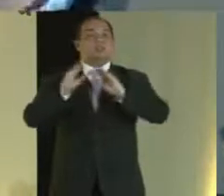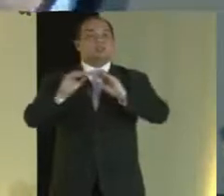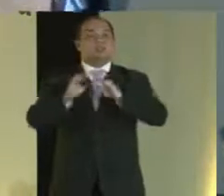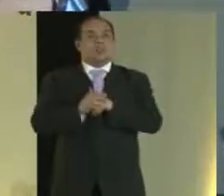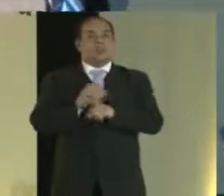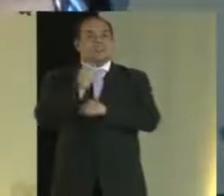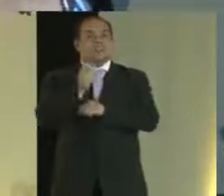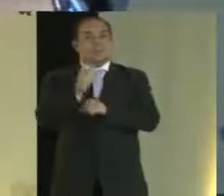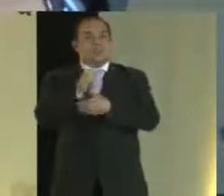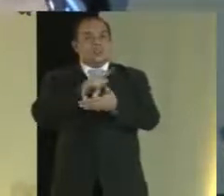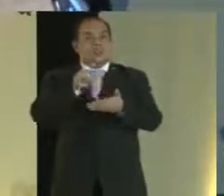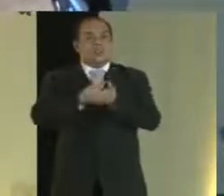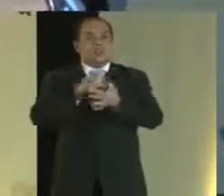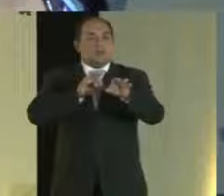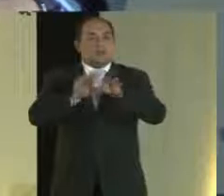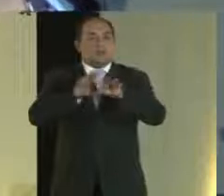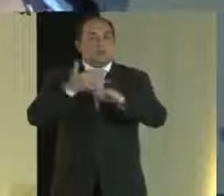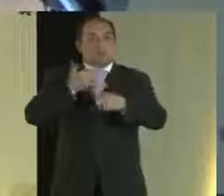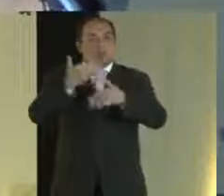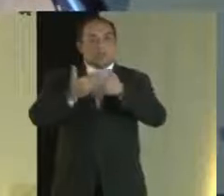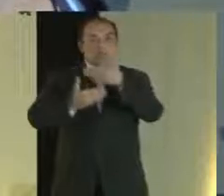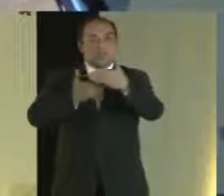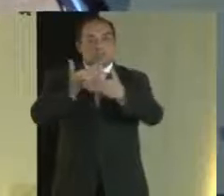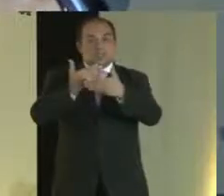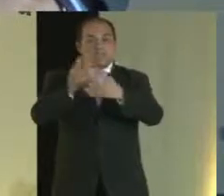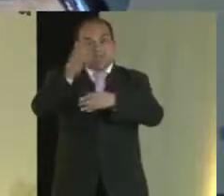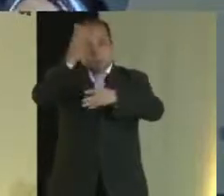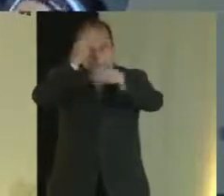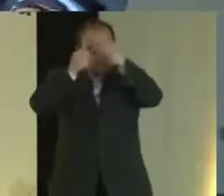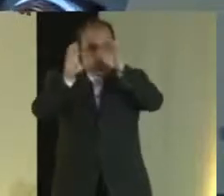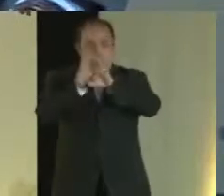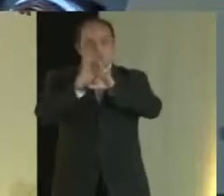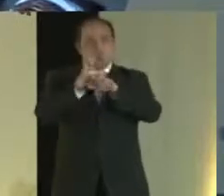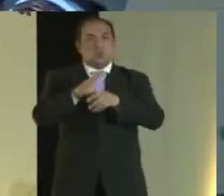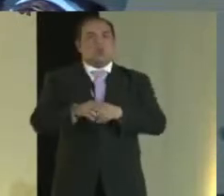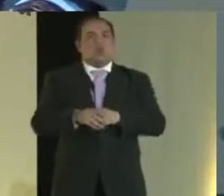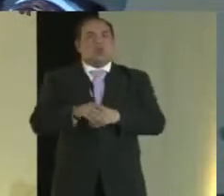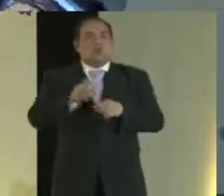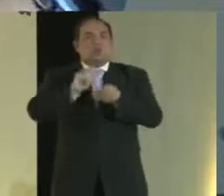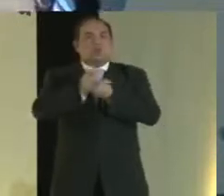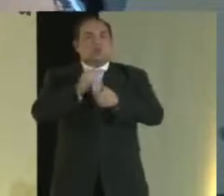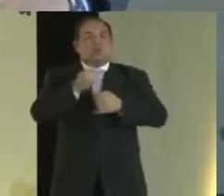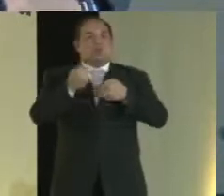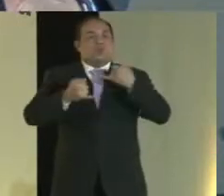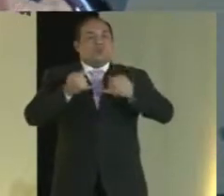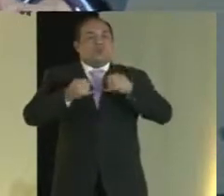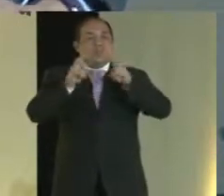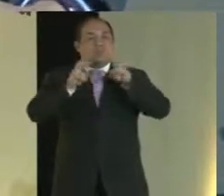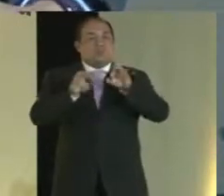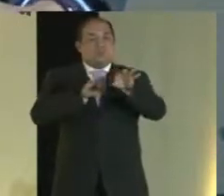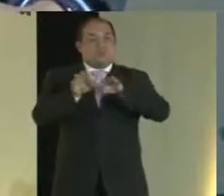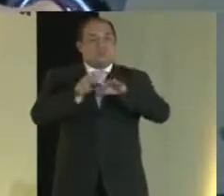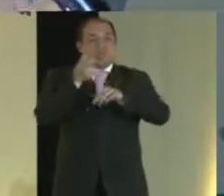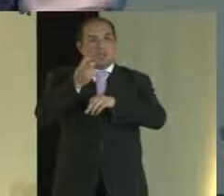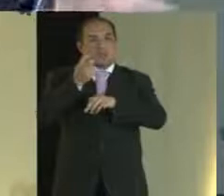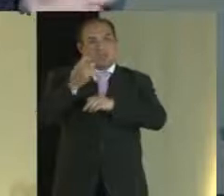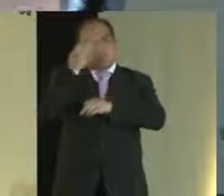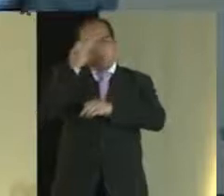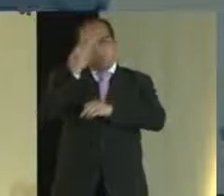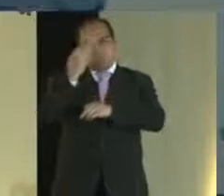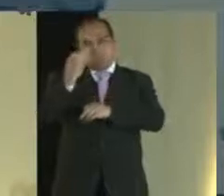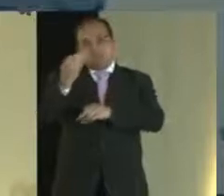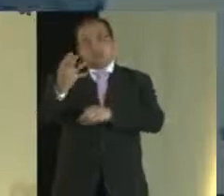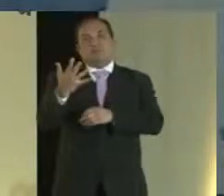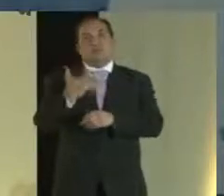Entonces aquí va a haber un proceso de aprendizaje de cómo ser un juez en materia laboral. Y esto va a tardar tiempo. Yo no